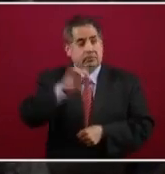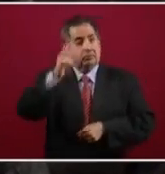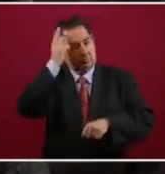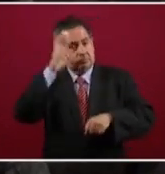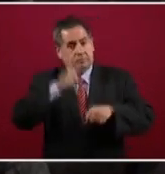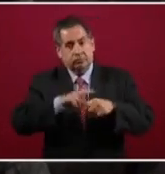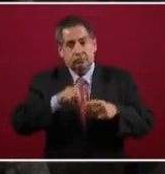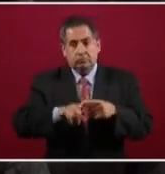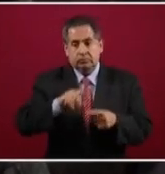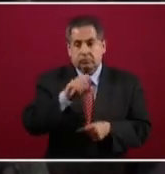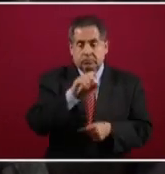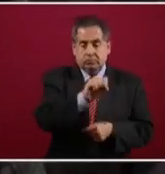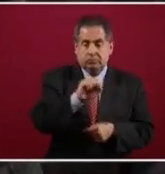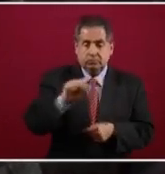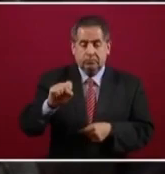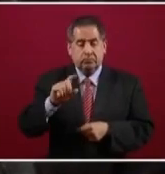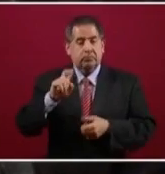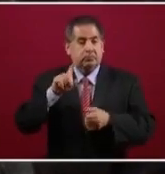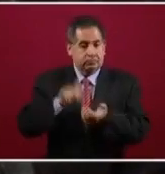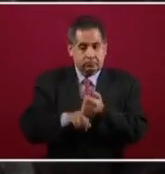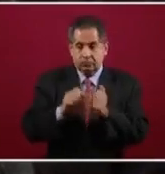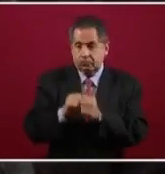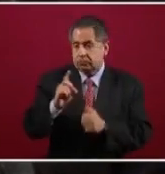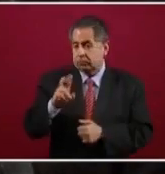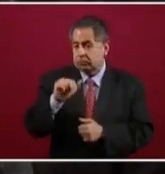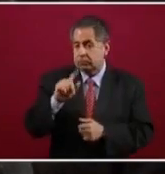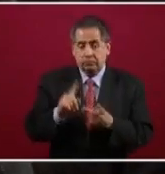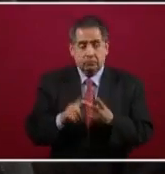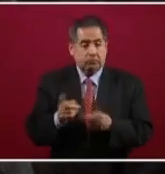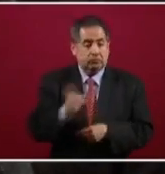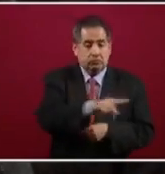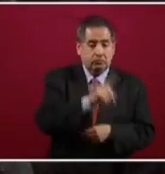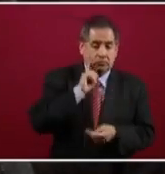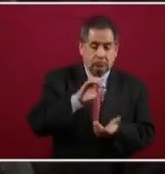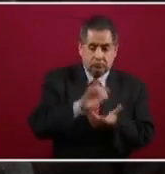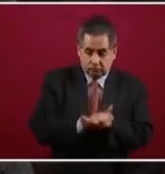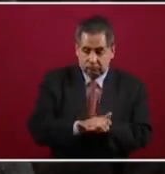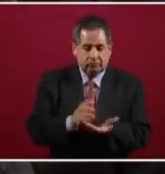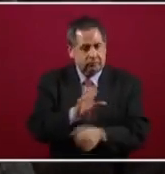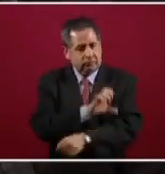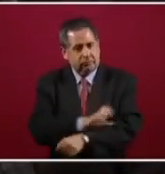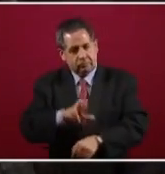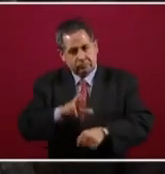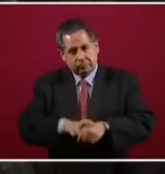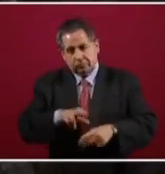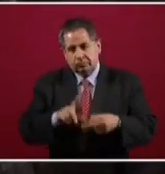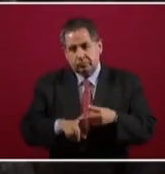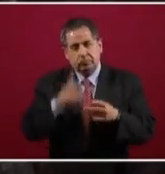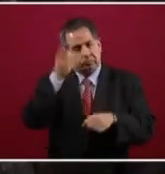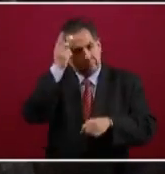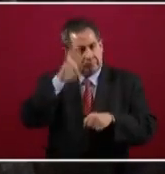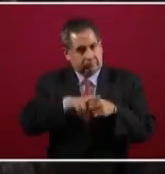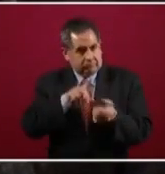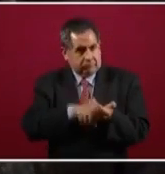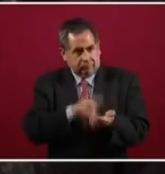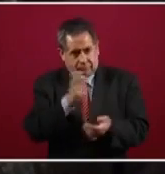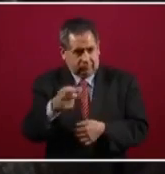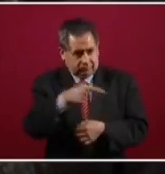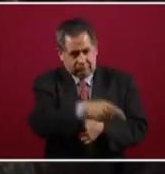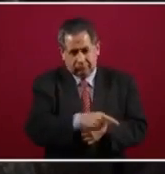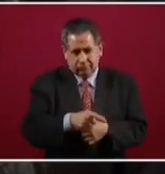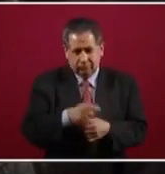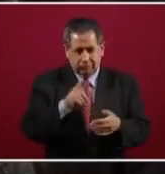en la Secretaría de Seguridad Pública de Durazo y su esposa es la coordinadora o la directora de este